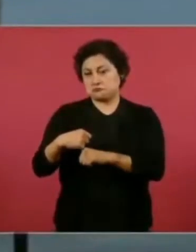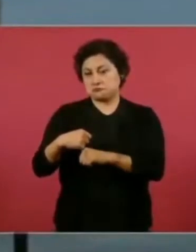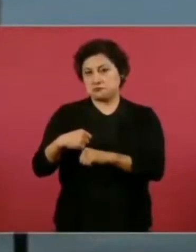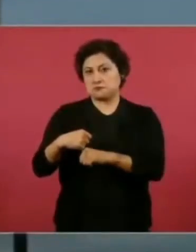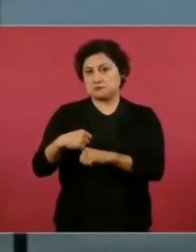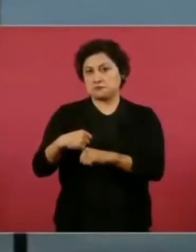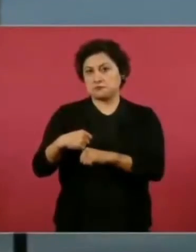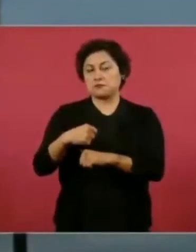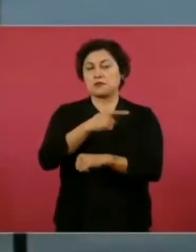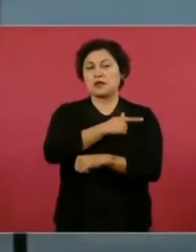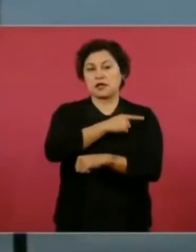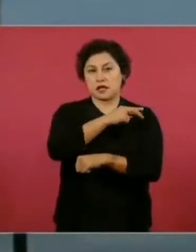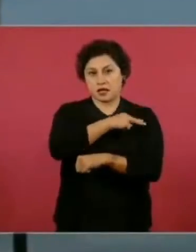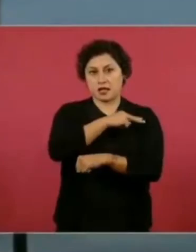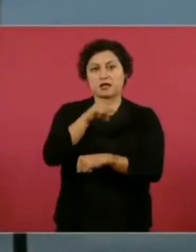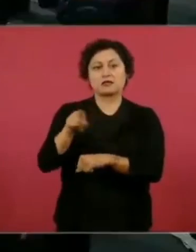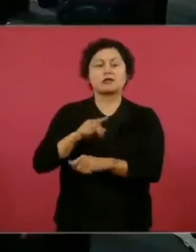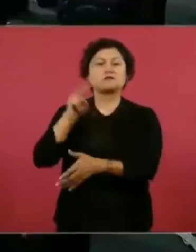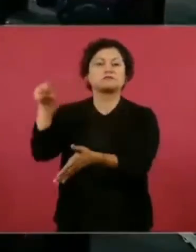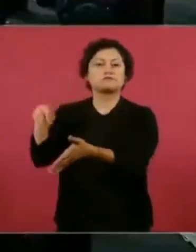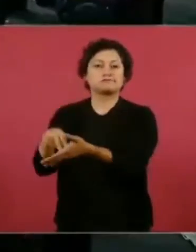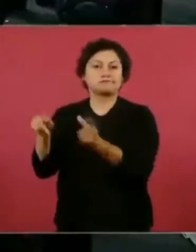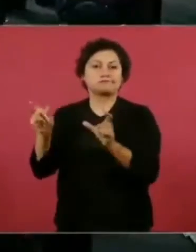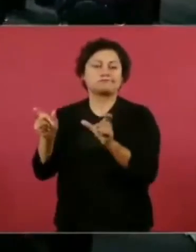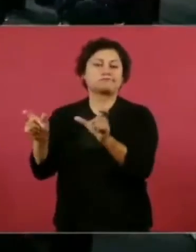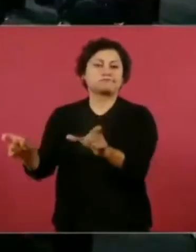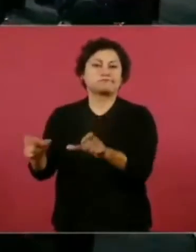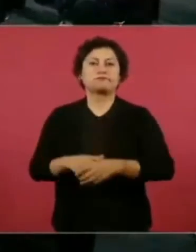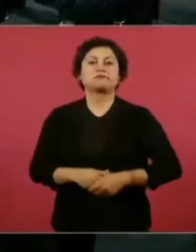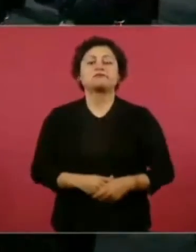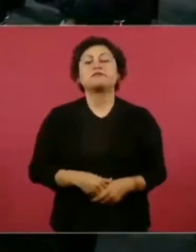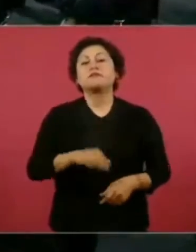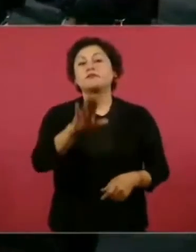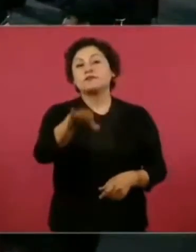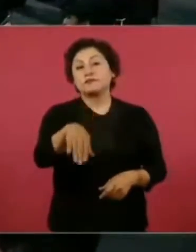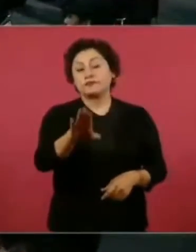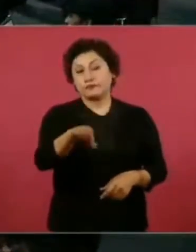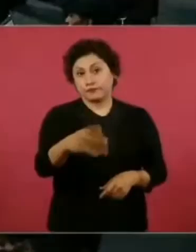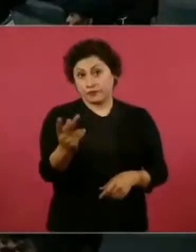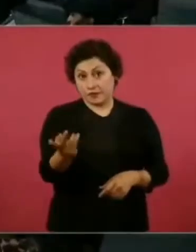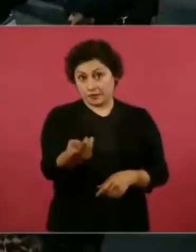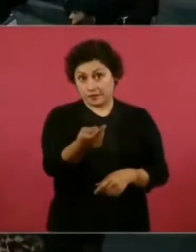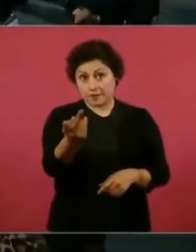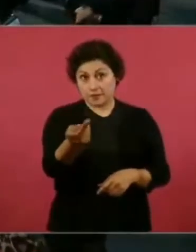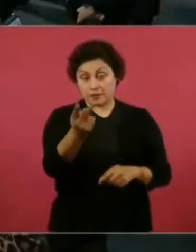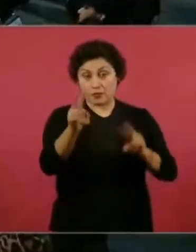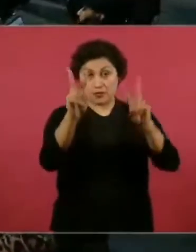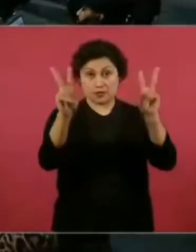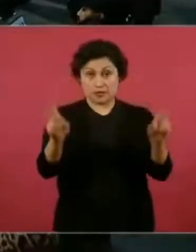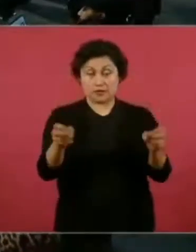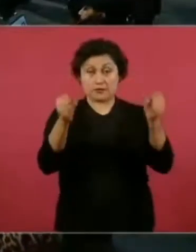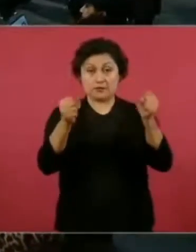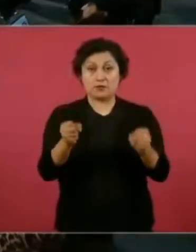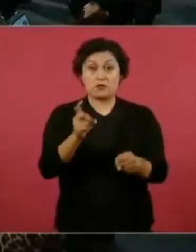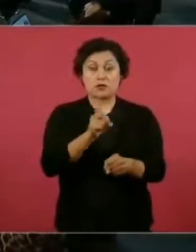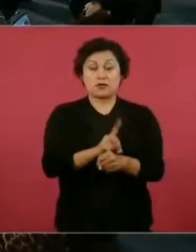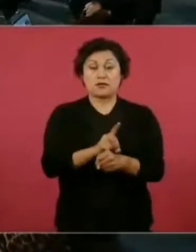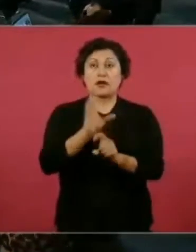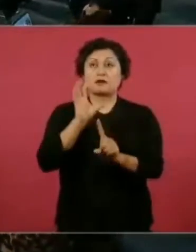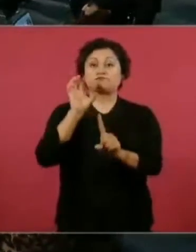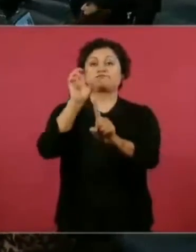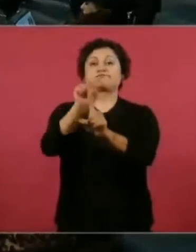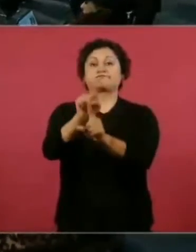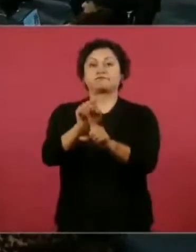de la Guardia Nacional. Presidente, en materia de seguridad, ¿cuál sería el reto? Pero termino